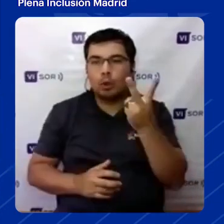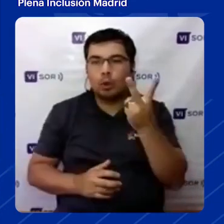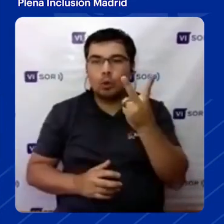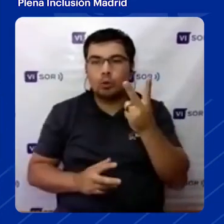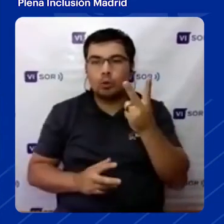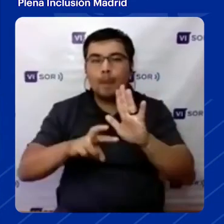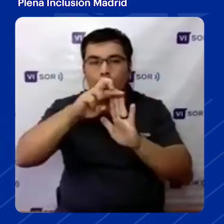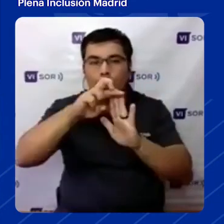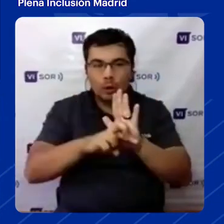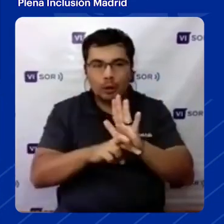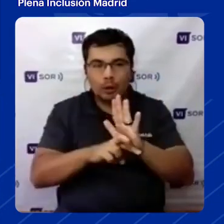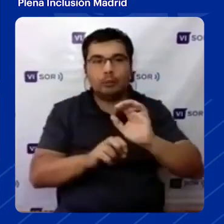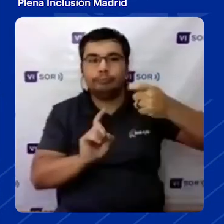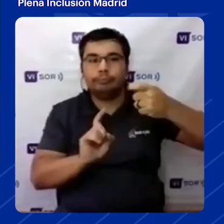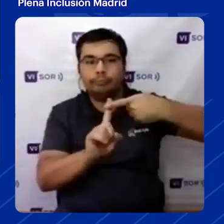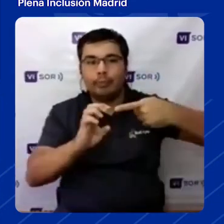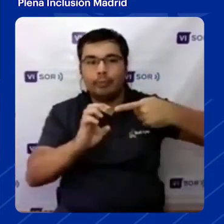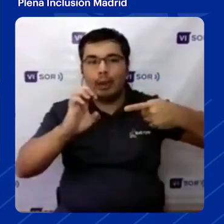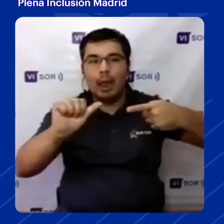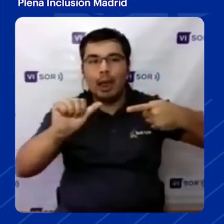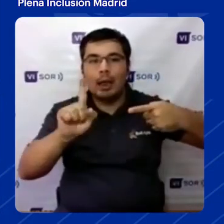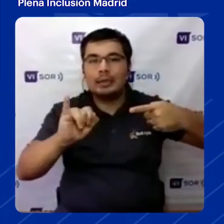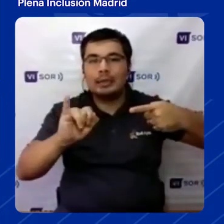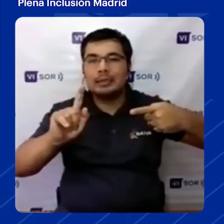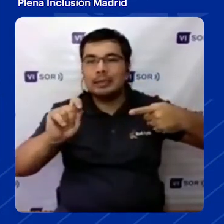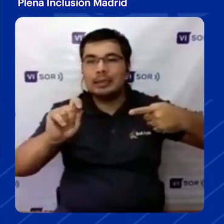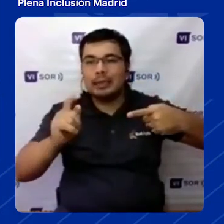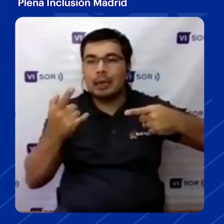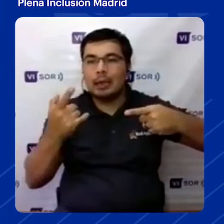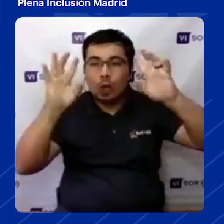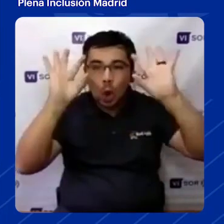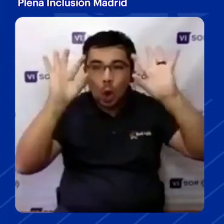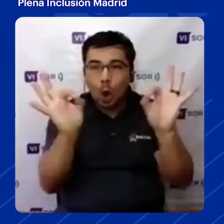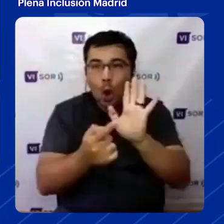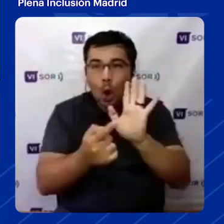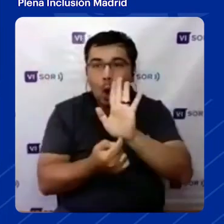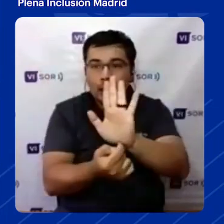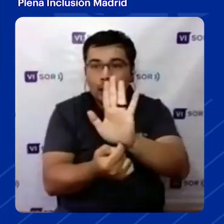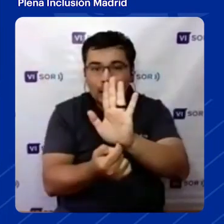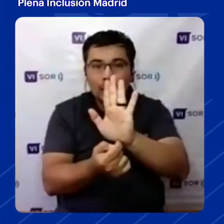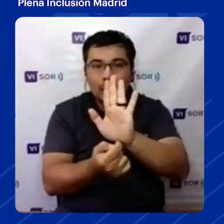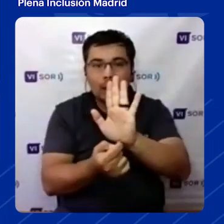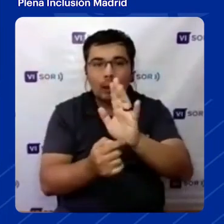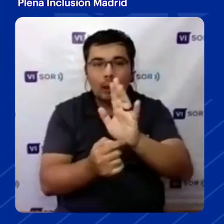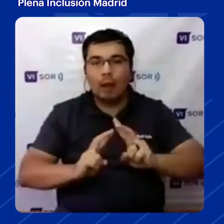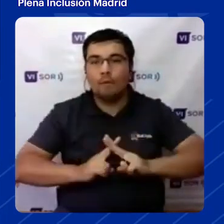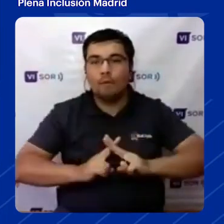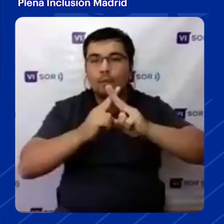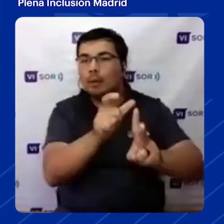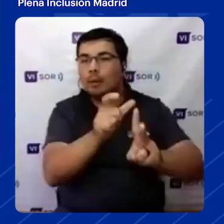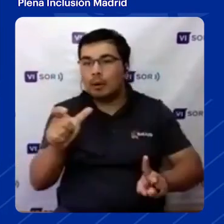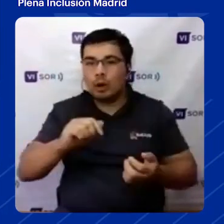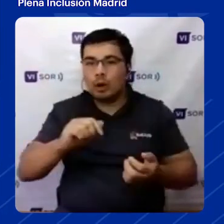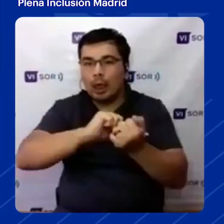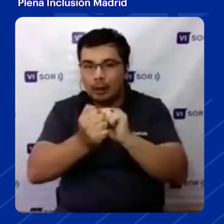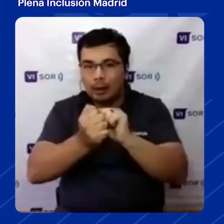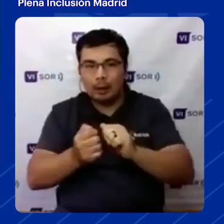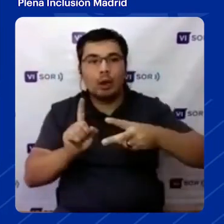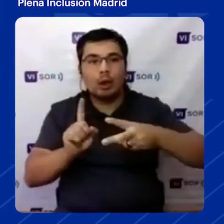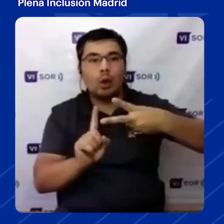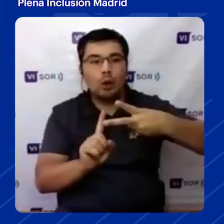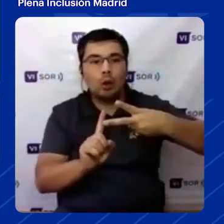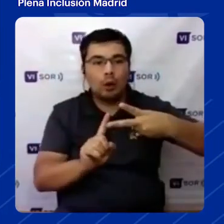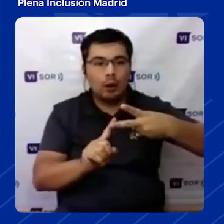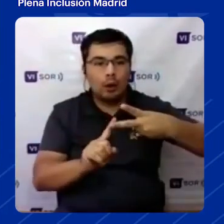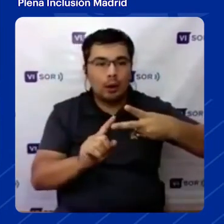ESIT, que se está más orientado a formación de adaptadores, y el proyecto Train to Validate, que lideramos desde Plena Inclusión